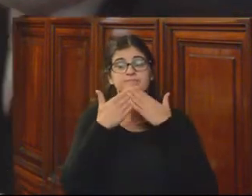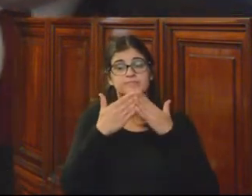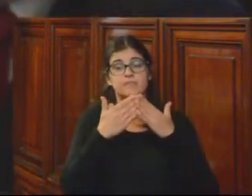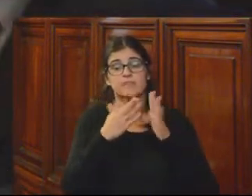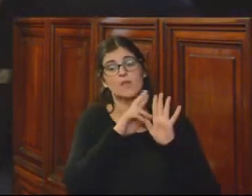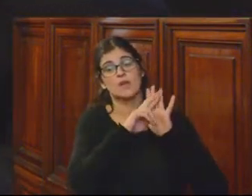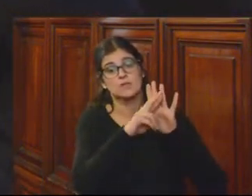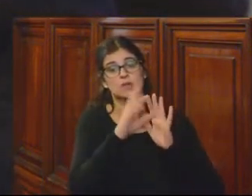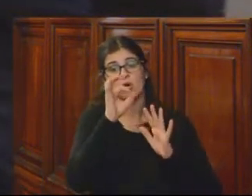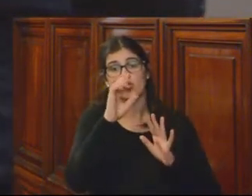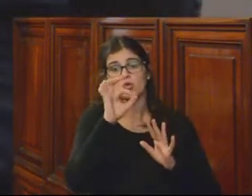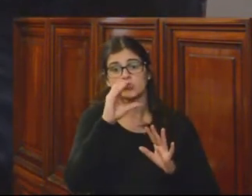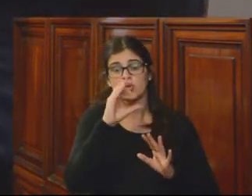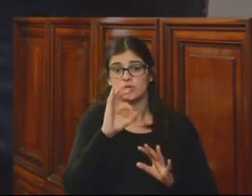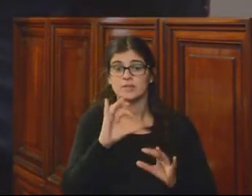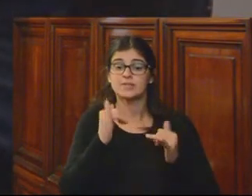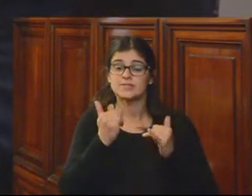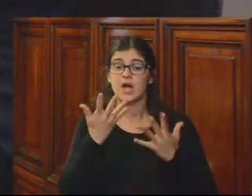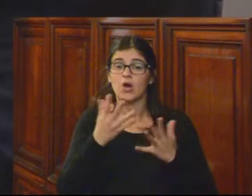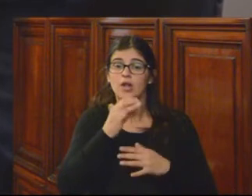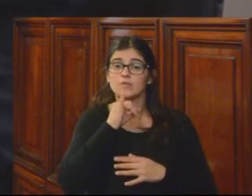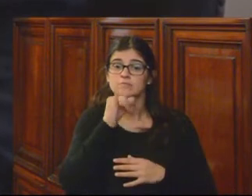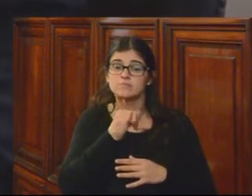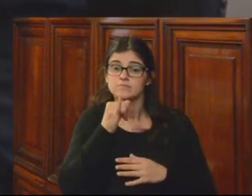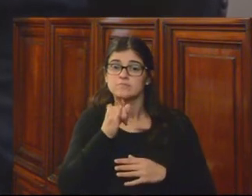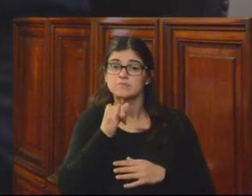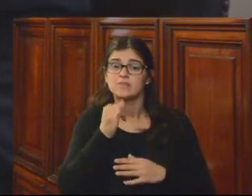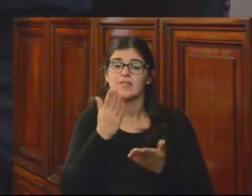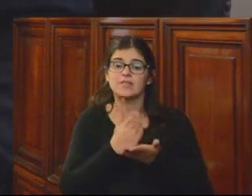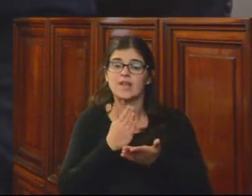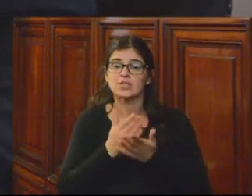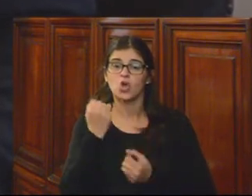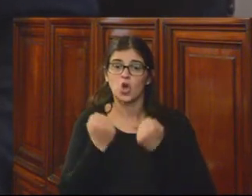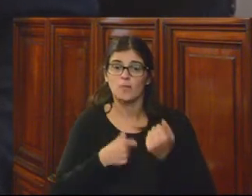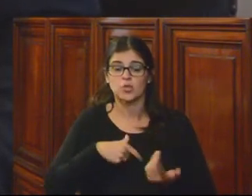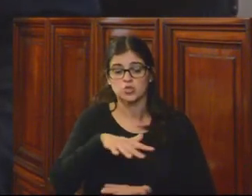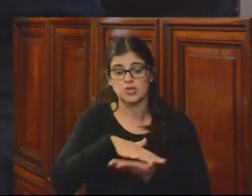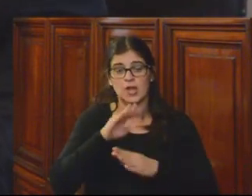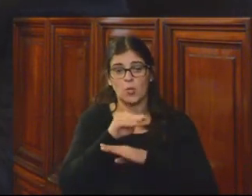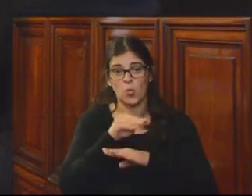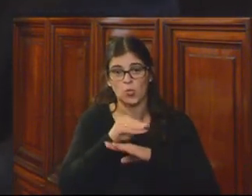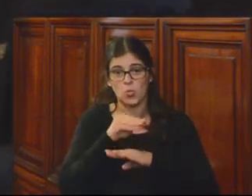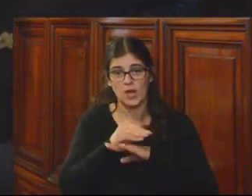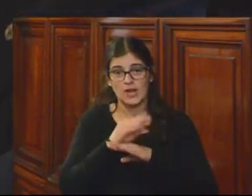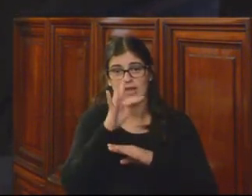comisionado Orozco. La relatora especial para Derechos Económicos, Sociales, Culturales y Ambientales.